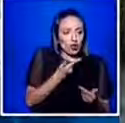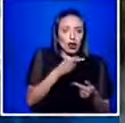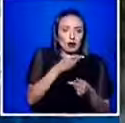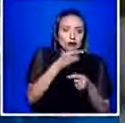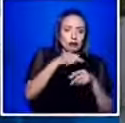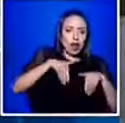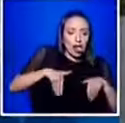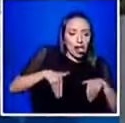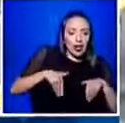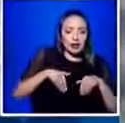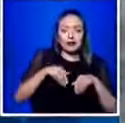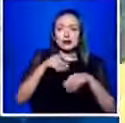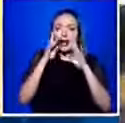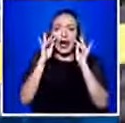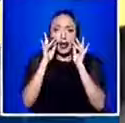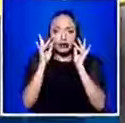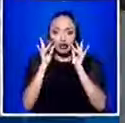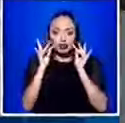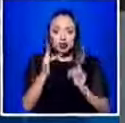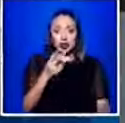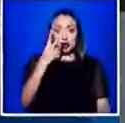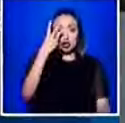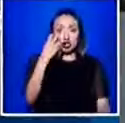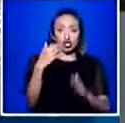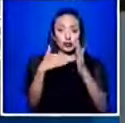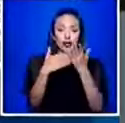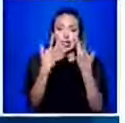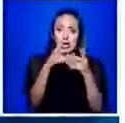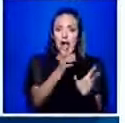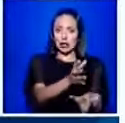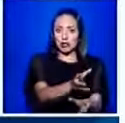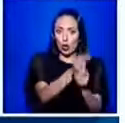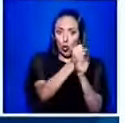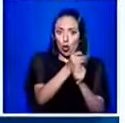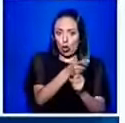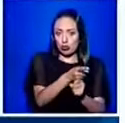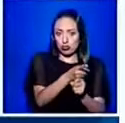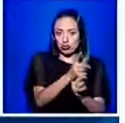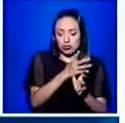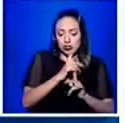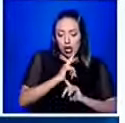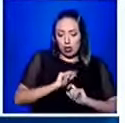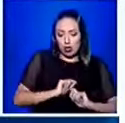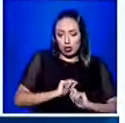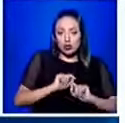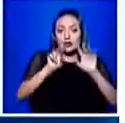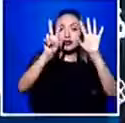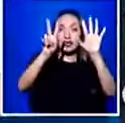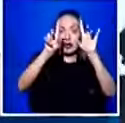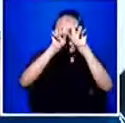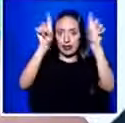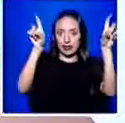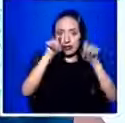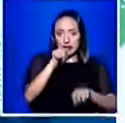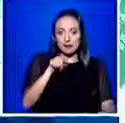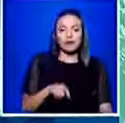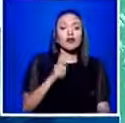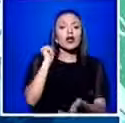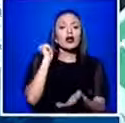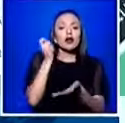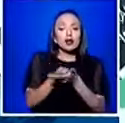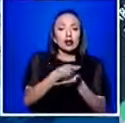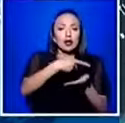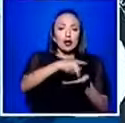gatos. Alrededor de 12.000 mascotas están aseguradas y 7 compañías ofrecen este servicio. El pago de la